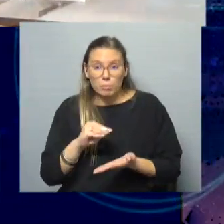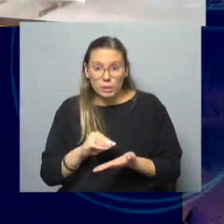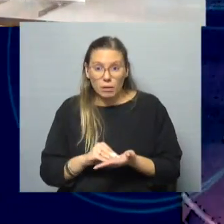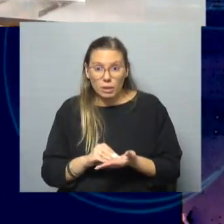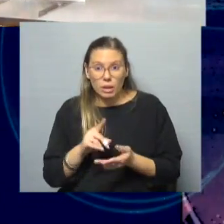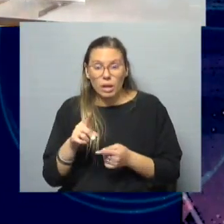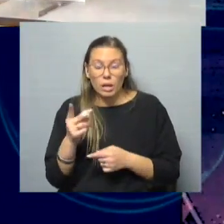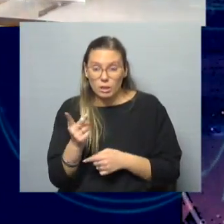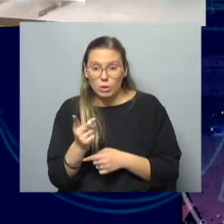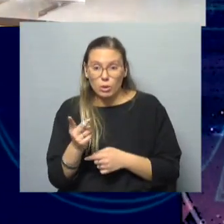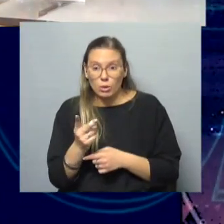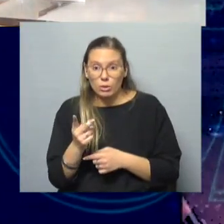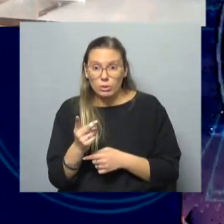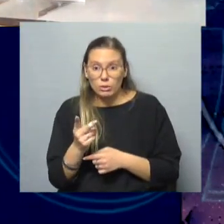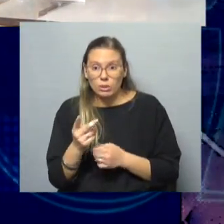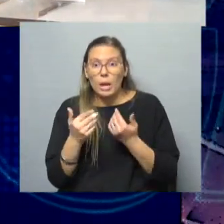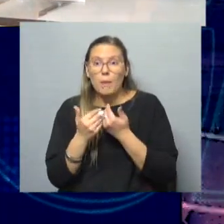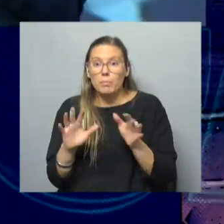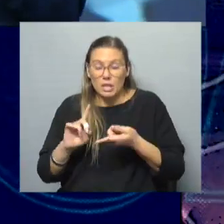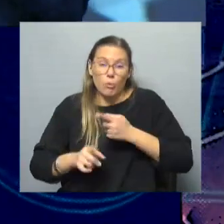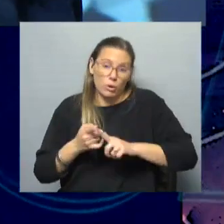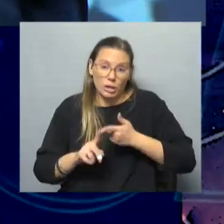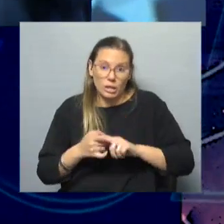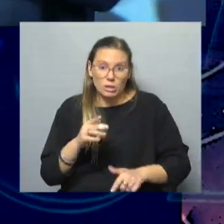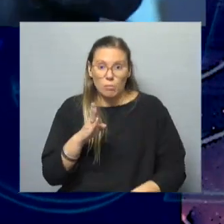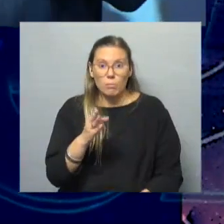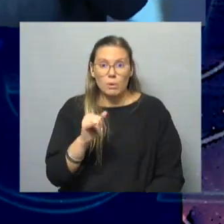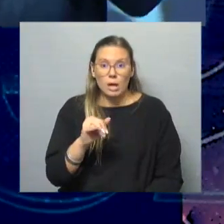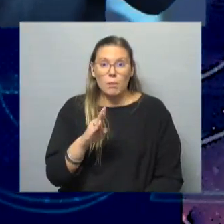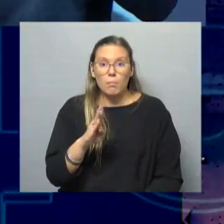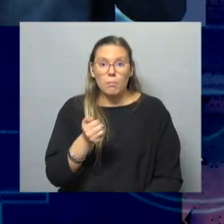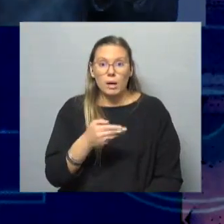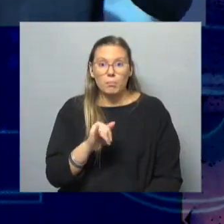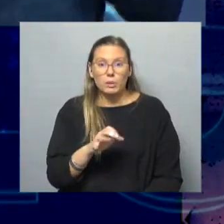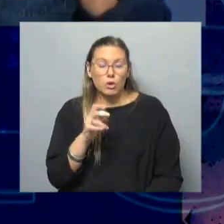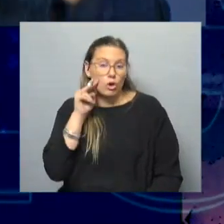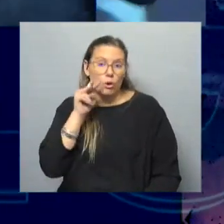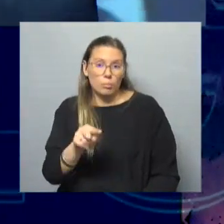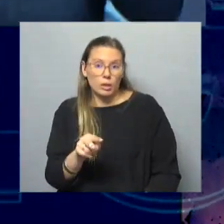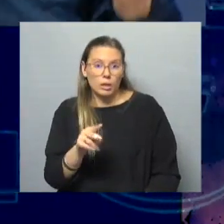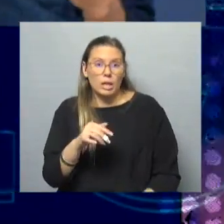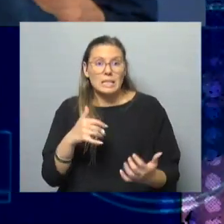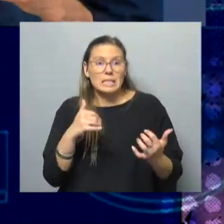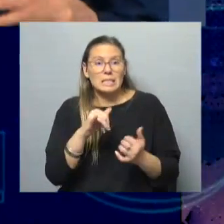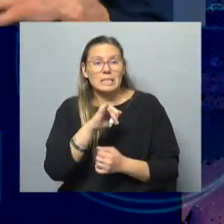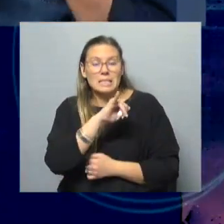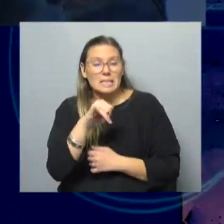cuando ellos arrancan un vínculo. No, cuando Papico lo ve, porque Zita Rosa no lo percibe porque lo recibió una multitud. No. O sea, si luego, las imágenes